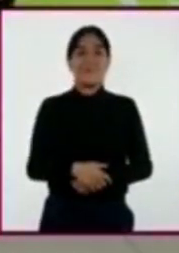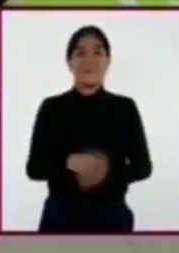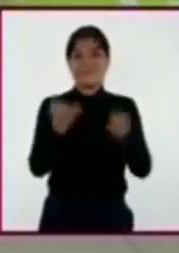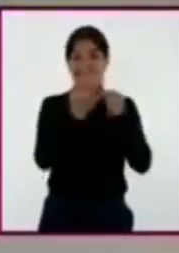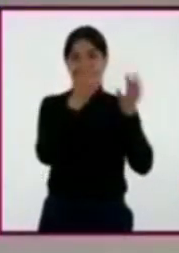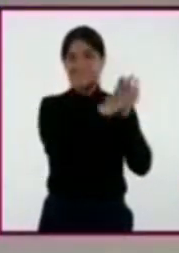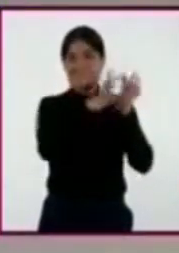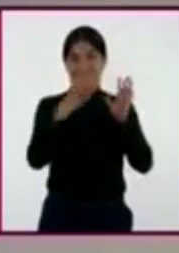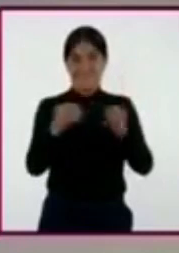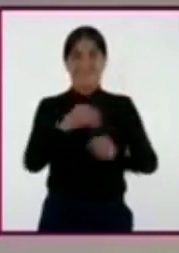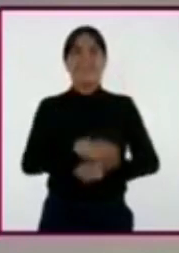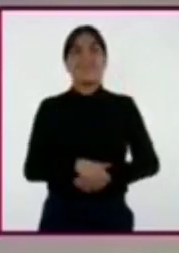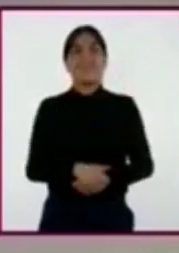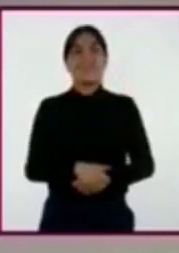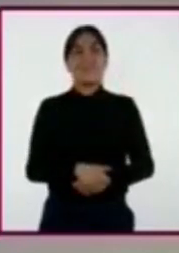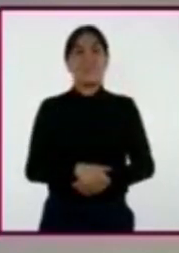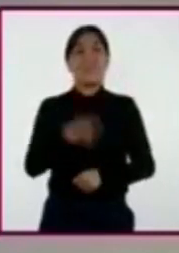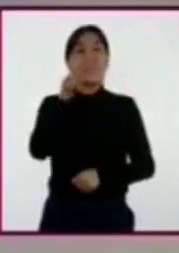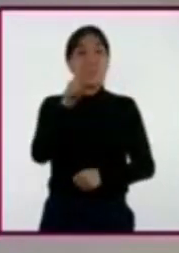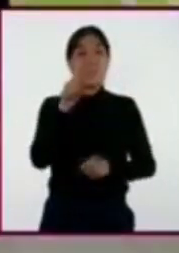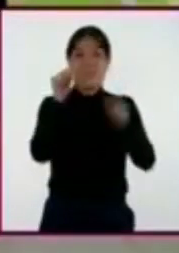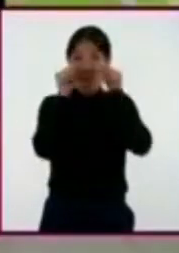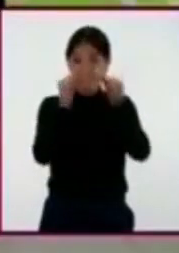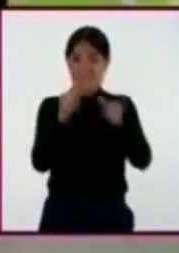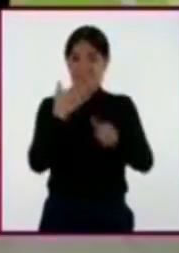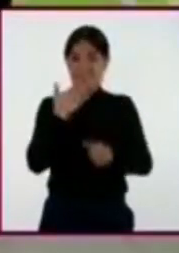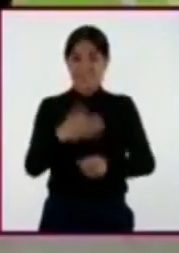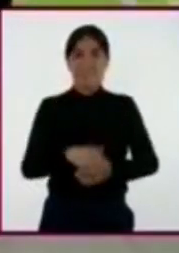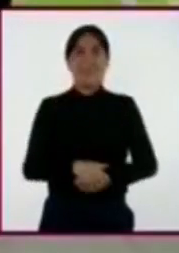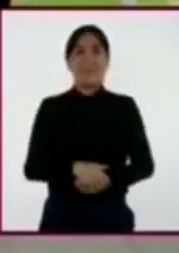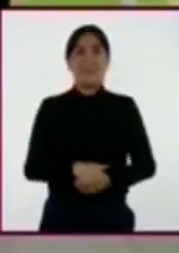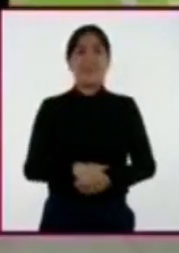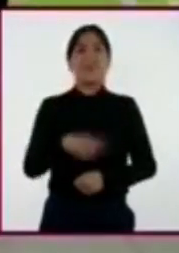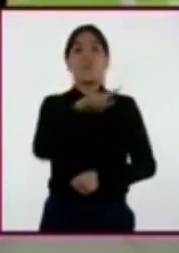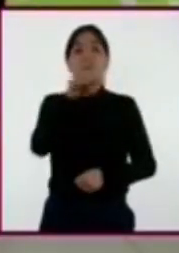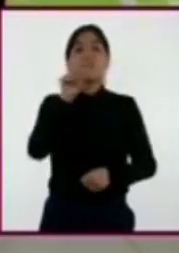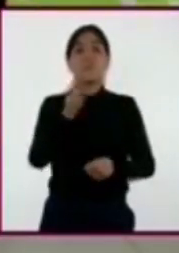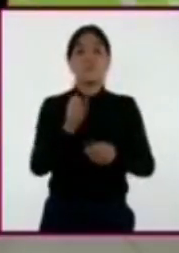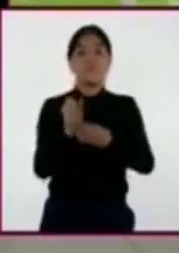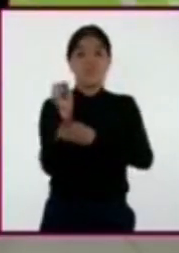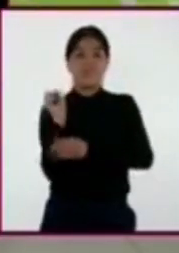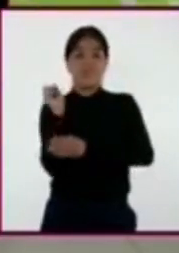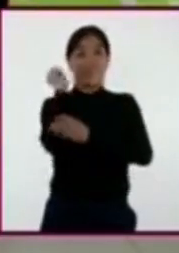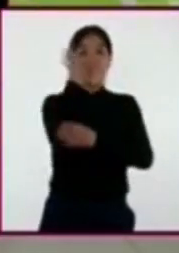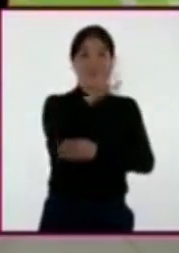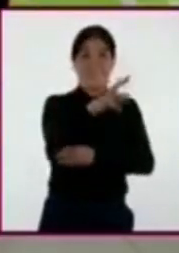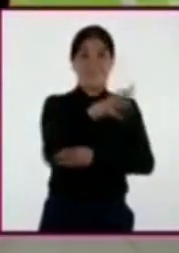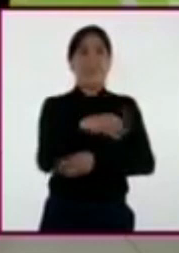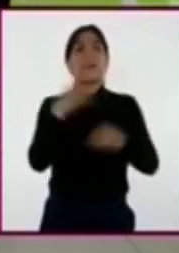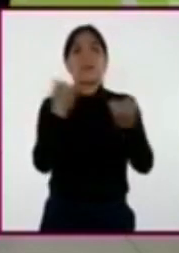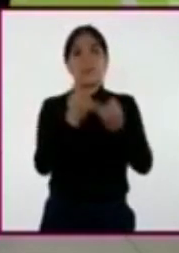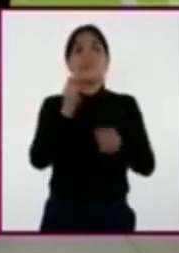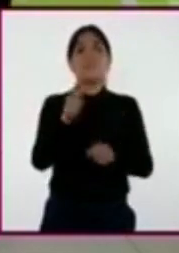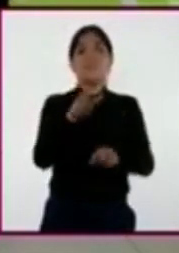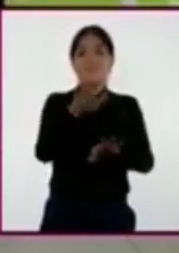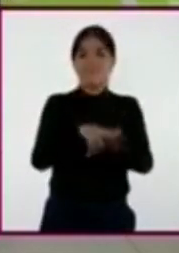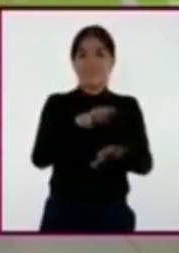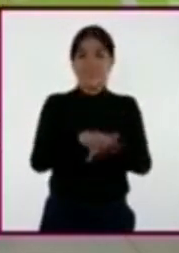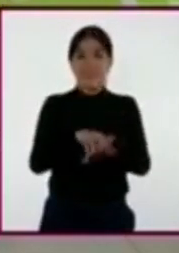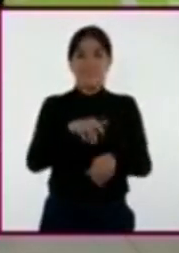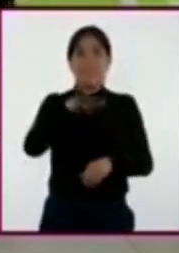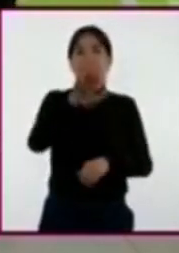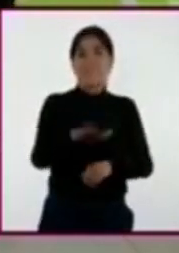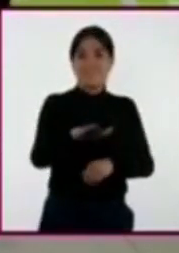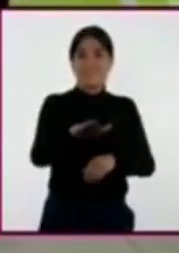Muy bien. Fíjense bien lo que van a hacer. Van a hacer el lanzamiento igual con el pie contrario